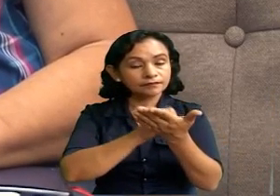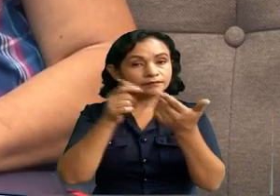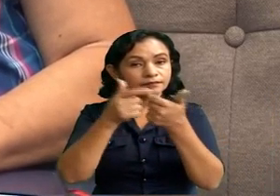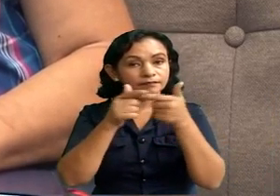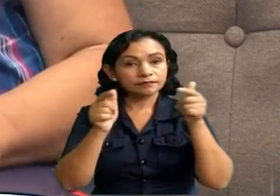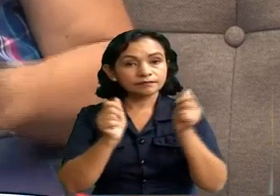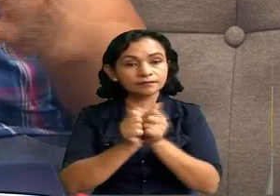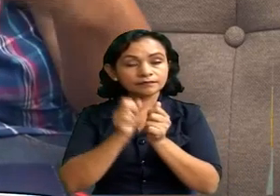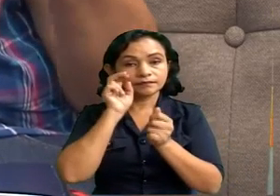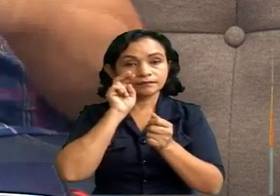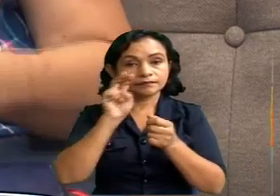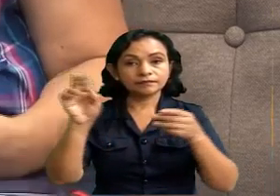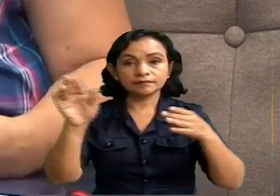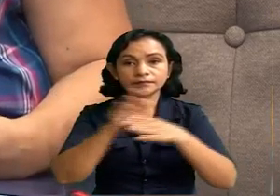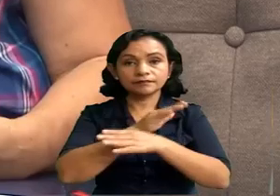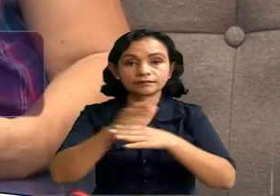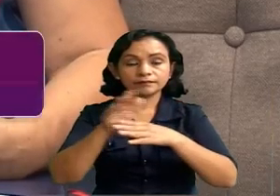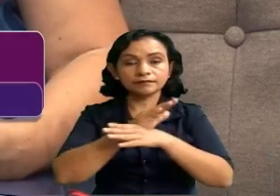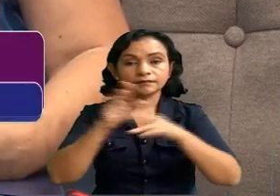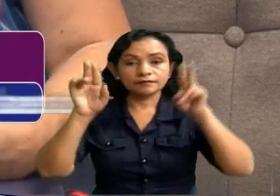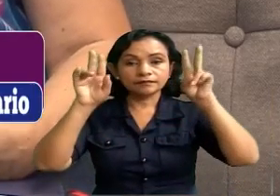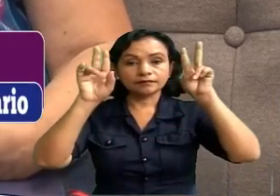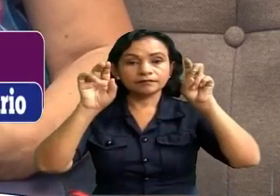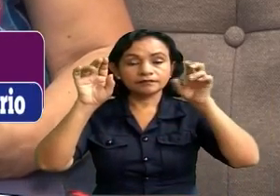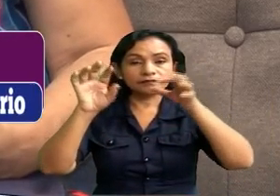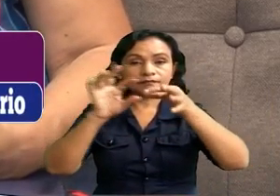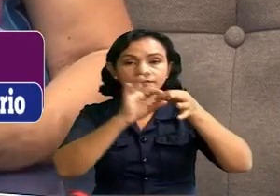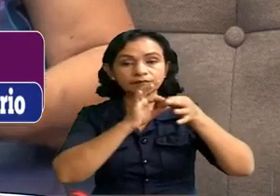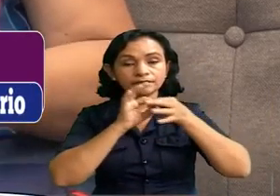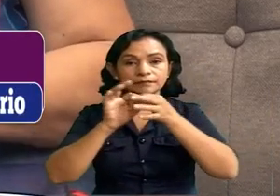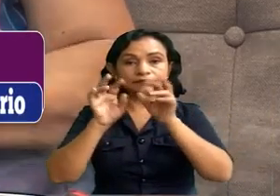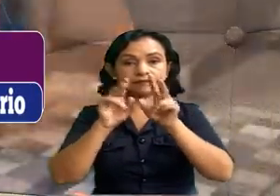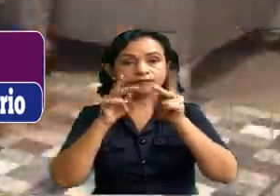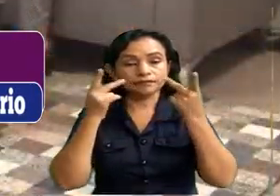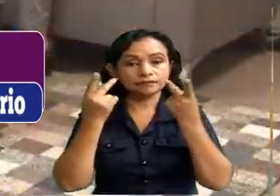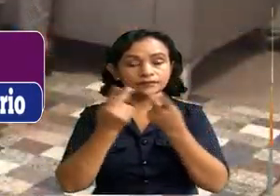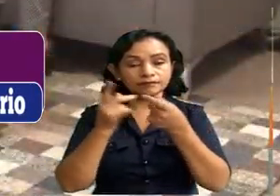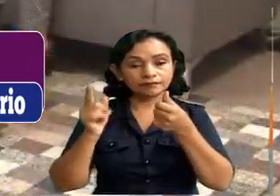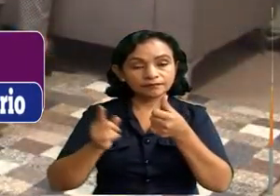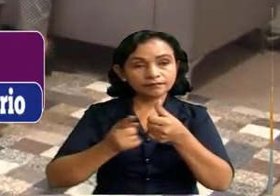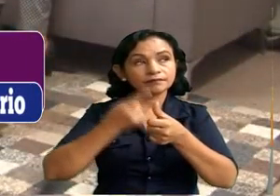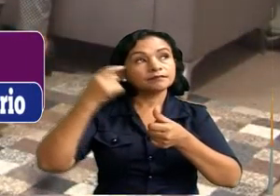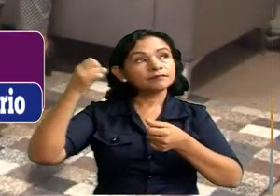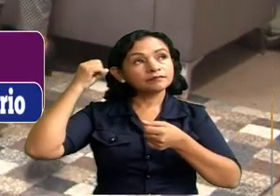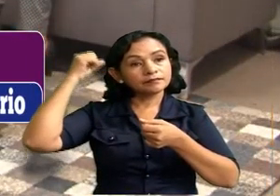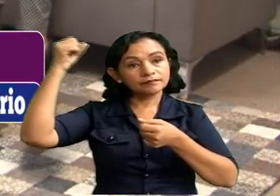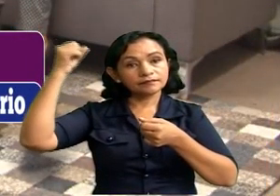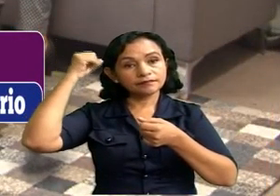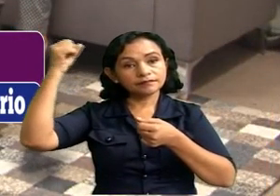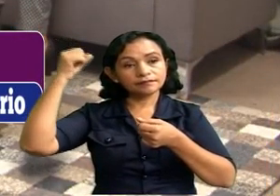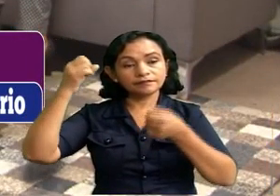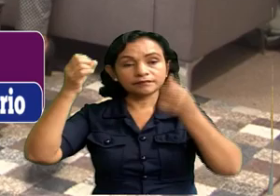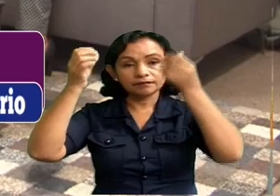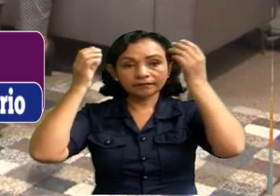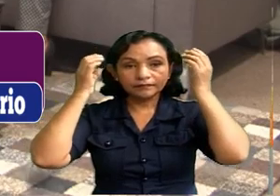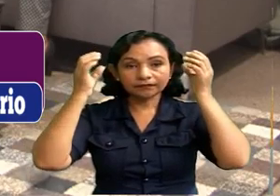los diferentes aspectos que unen a los pueblos. Primero, nuestras historias, nuestras